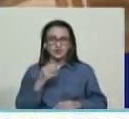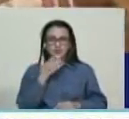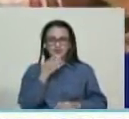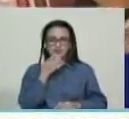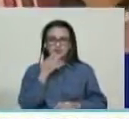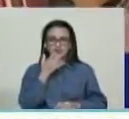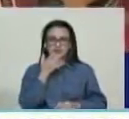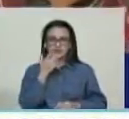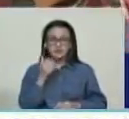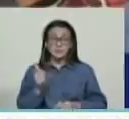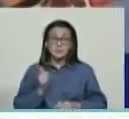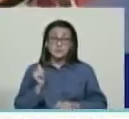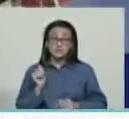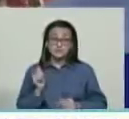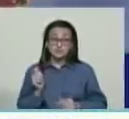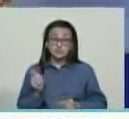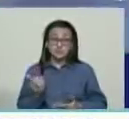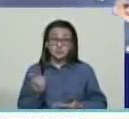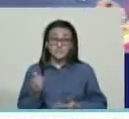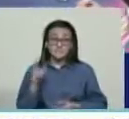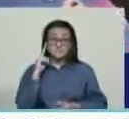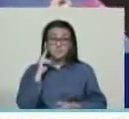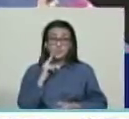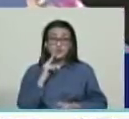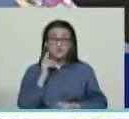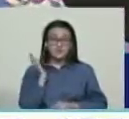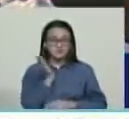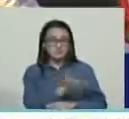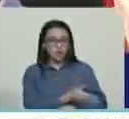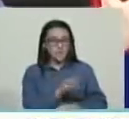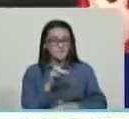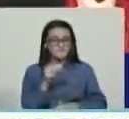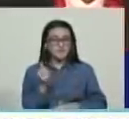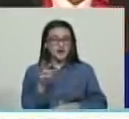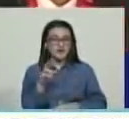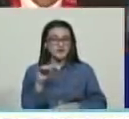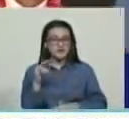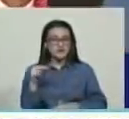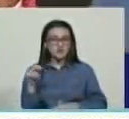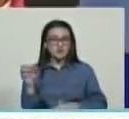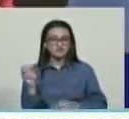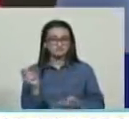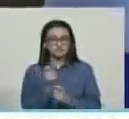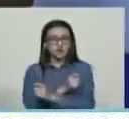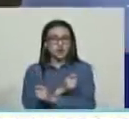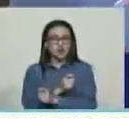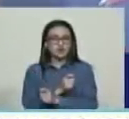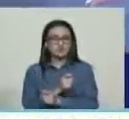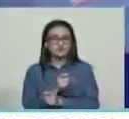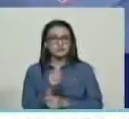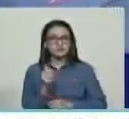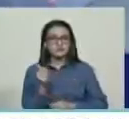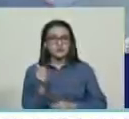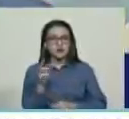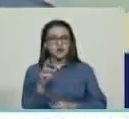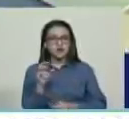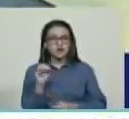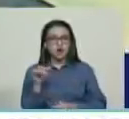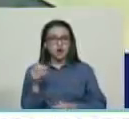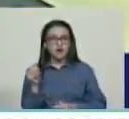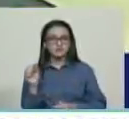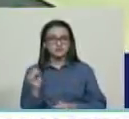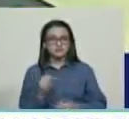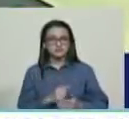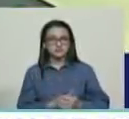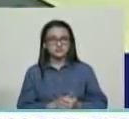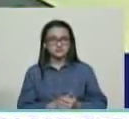Y aprovechó Bolívar esa derrota de Mariño para sustituirlo en el mando por Andrés Rojas. Y eso